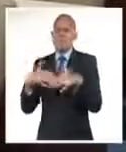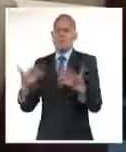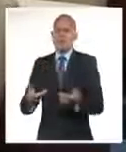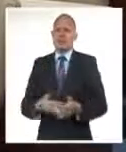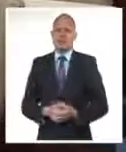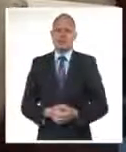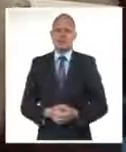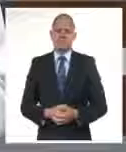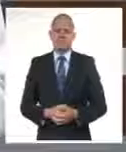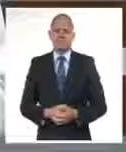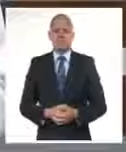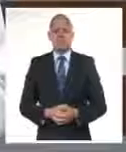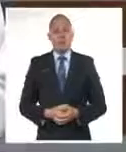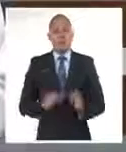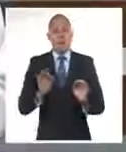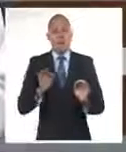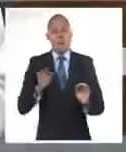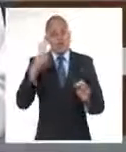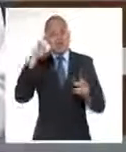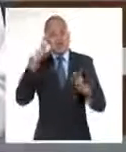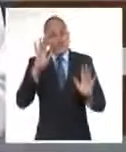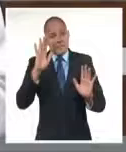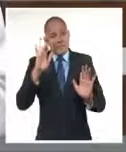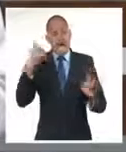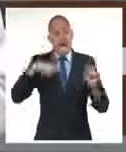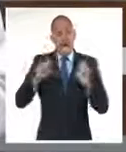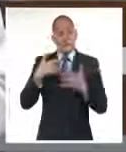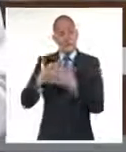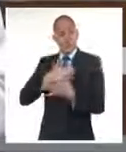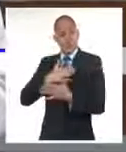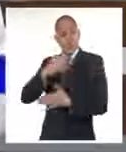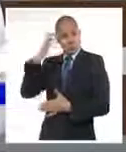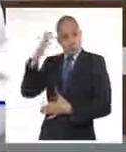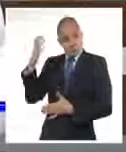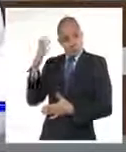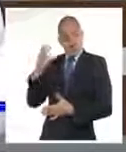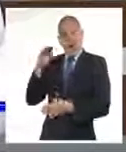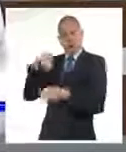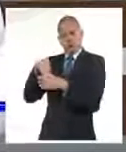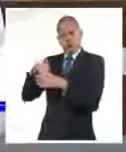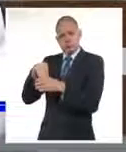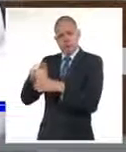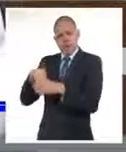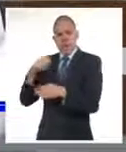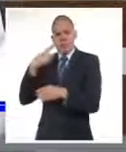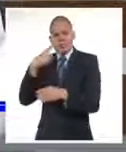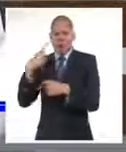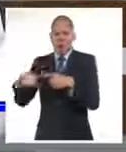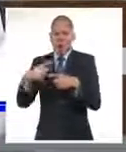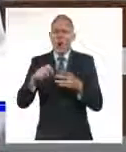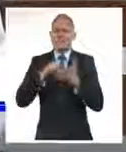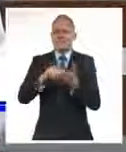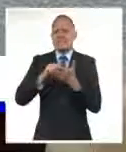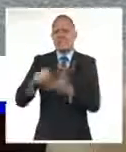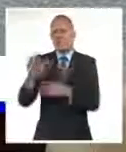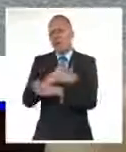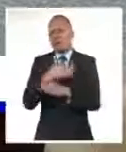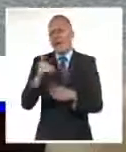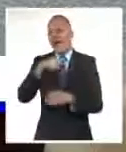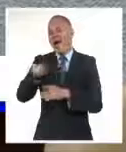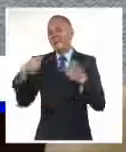todos compartimos la idea de las cosas que tiene que distinguir a nuestro sector empresarial o a nuestro sector productivo de bienes y servicios, que tiene que ser